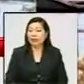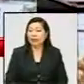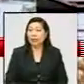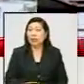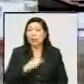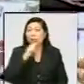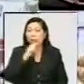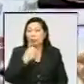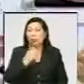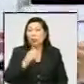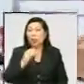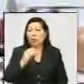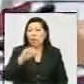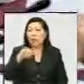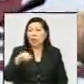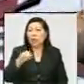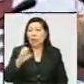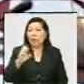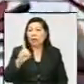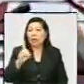Ojeda.